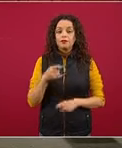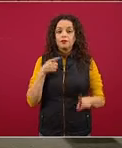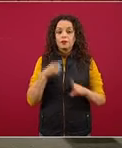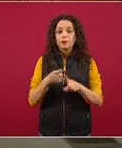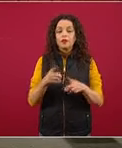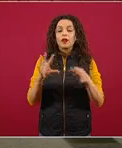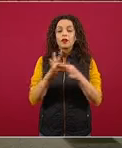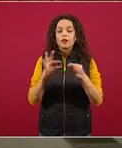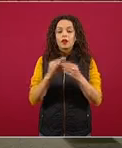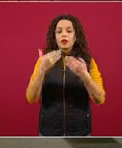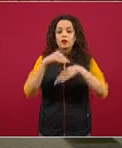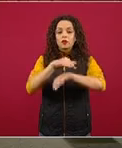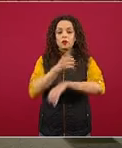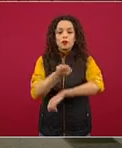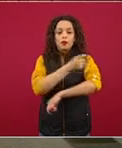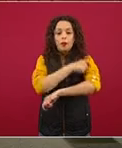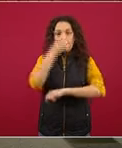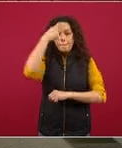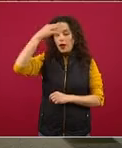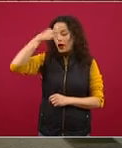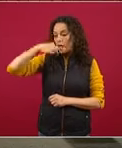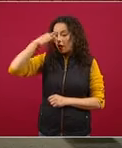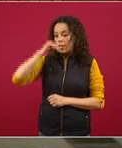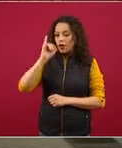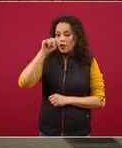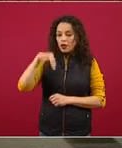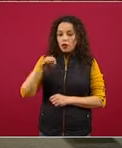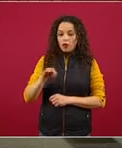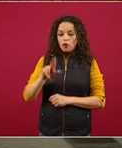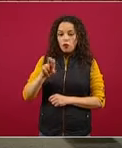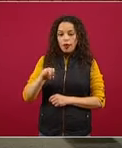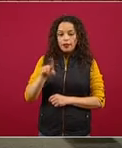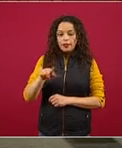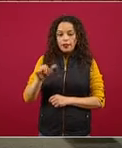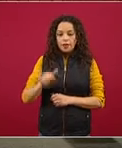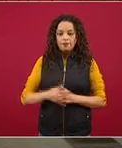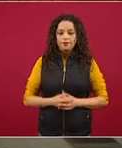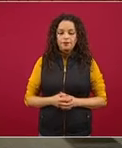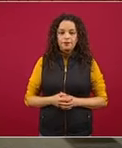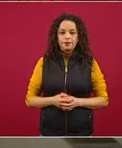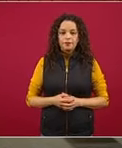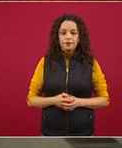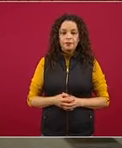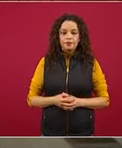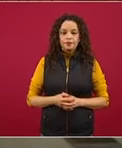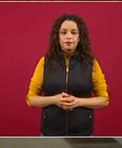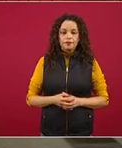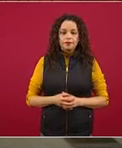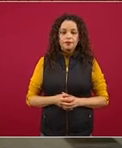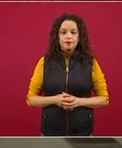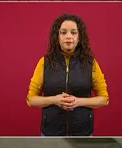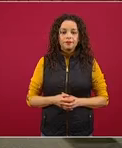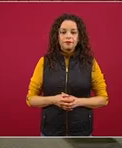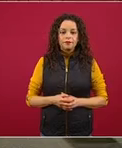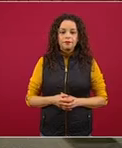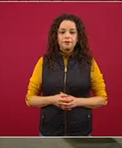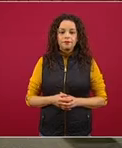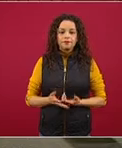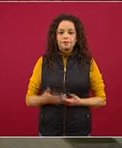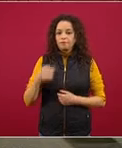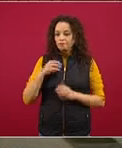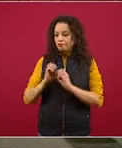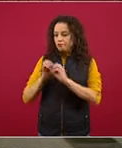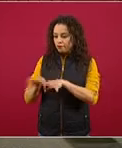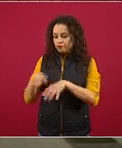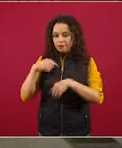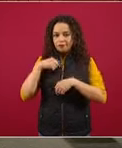estacional. Dejo mi cubreboca aquí. Estamos en un espacio abierto, no estoy a